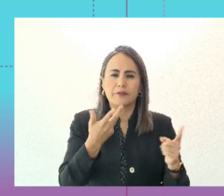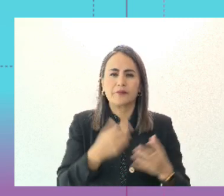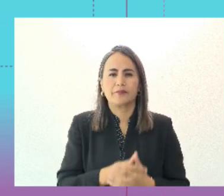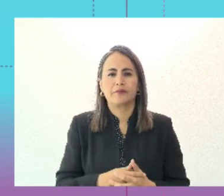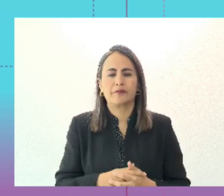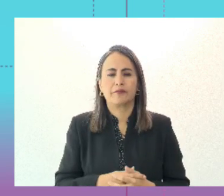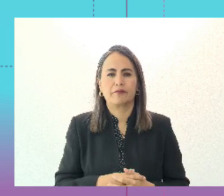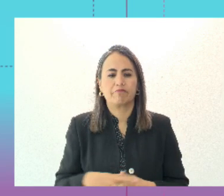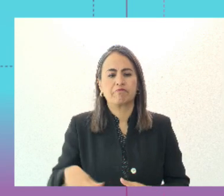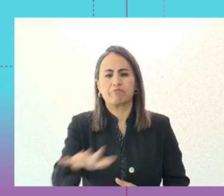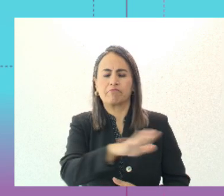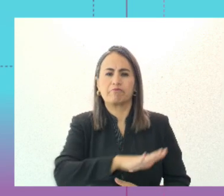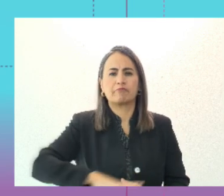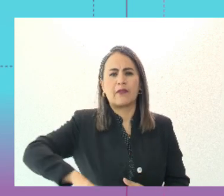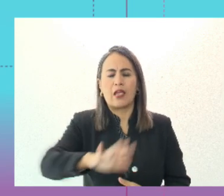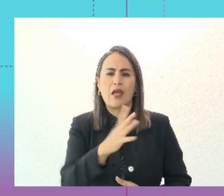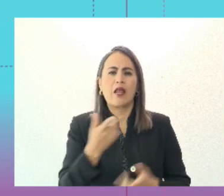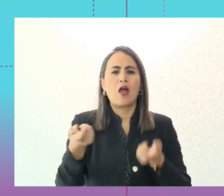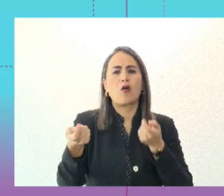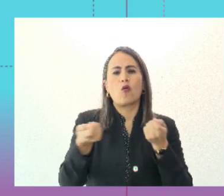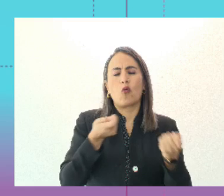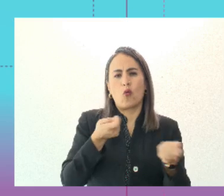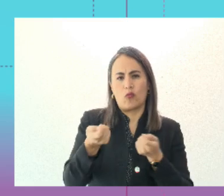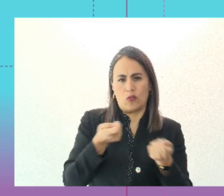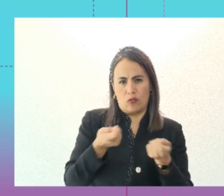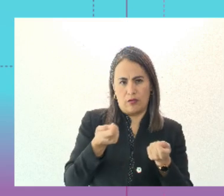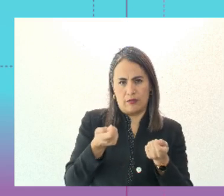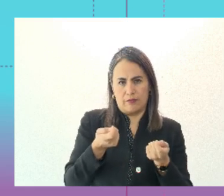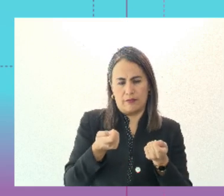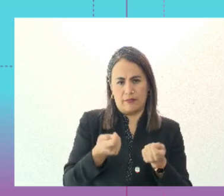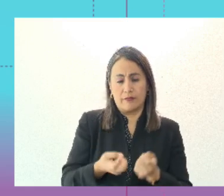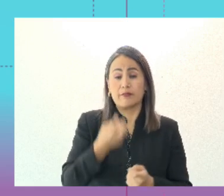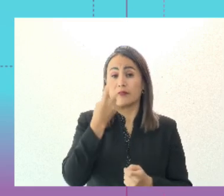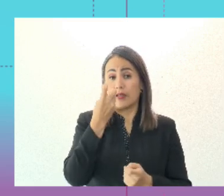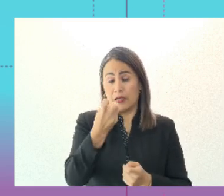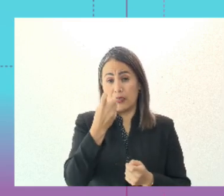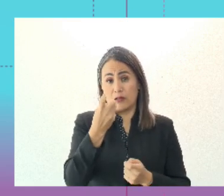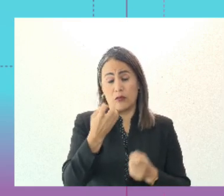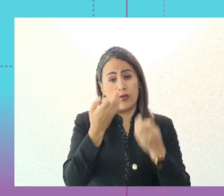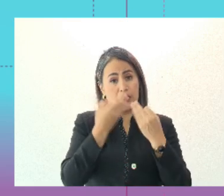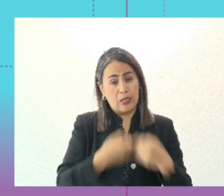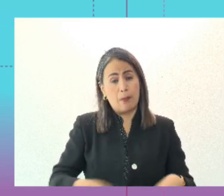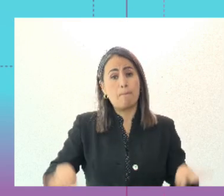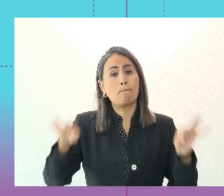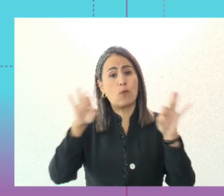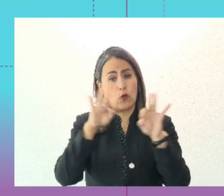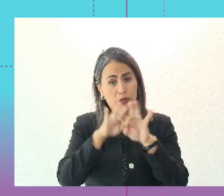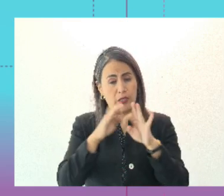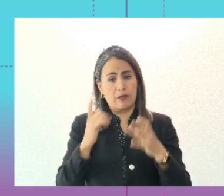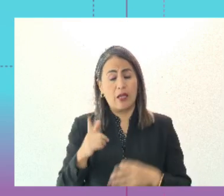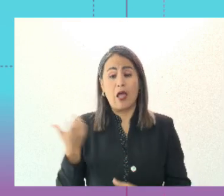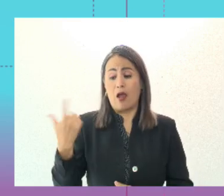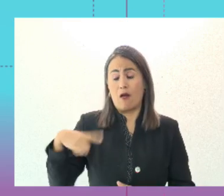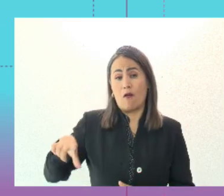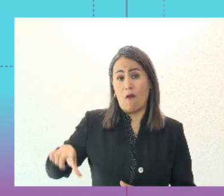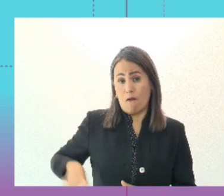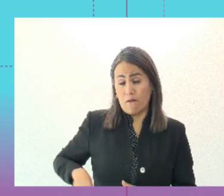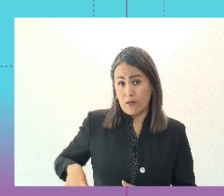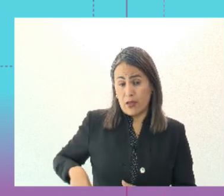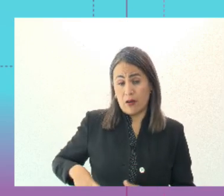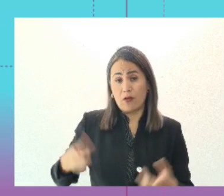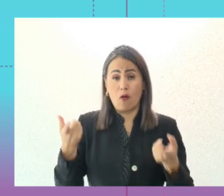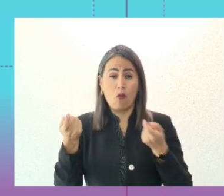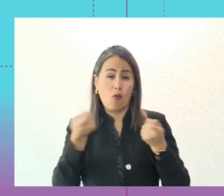controlar al poder. Y eso es muy importante. Cuando el control gubernamental promueve